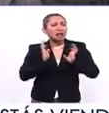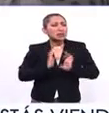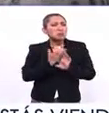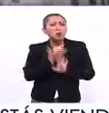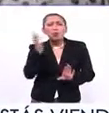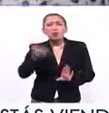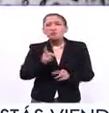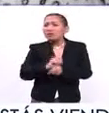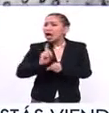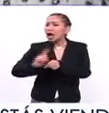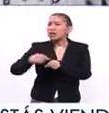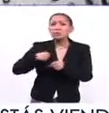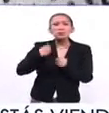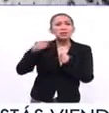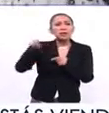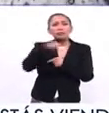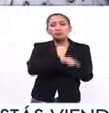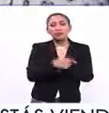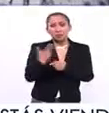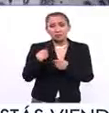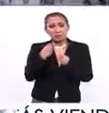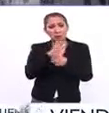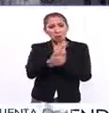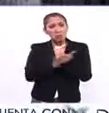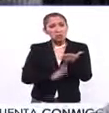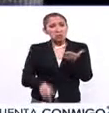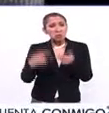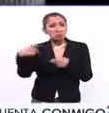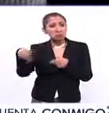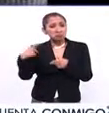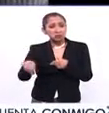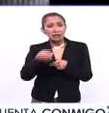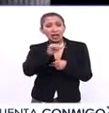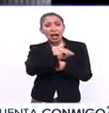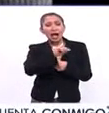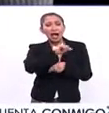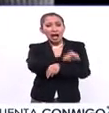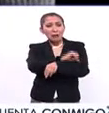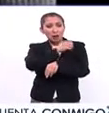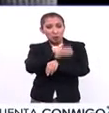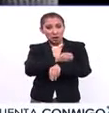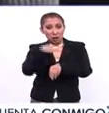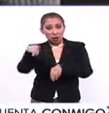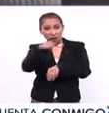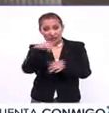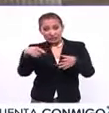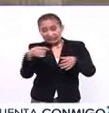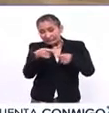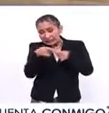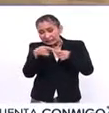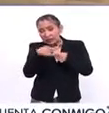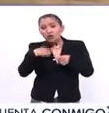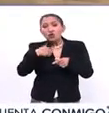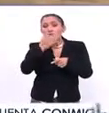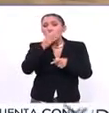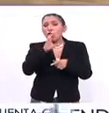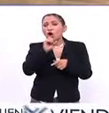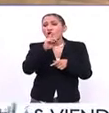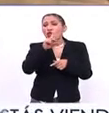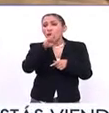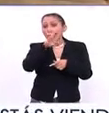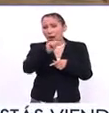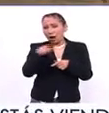muy cotidianas. Y digamos que vivía modestamente, ¿no? Totalmente. En Álvaro Obregón fue una de sus casas, En Álvaro Obregón, ¿no? casi esquina con Córdoba.